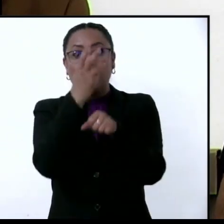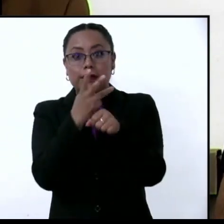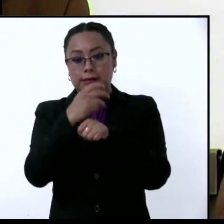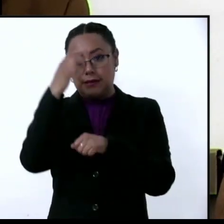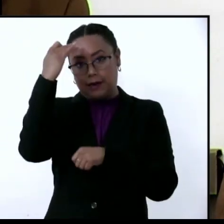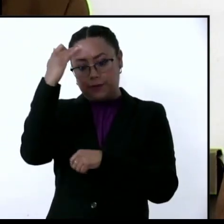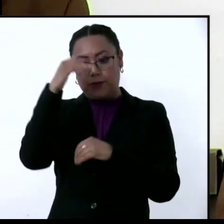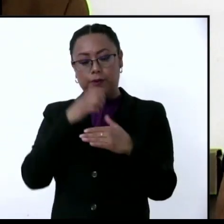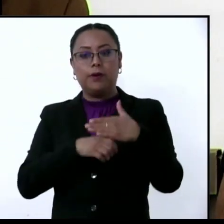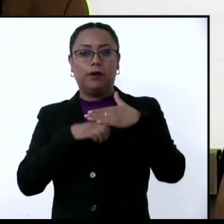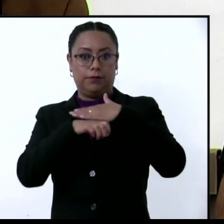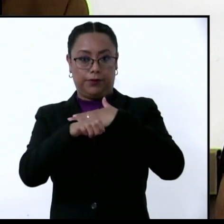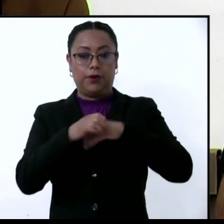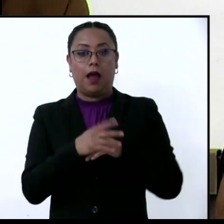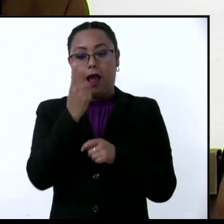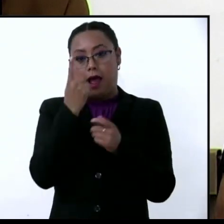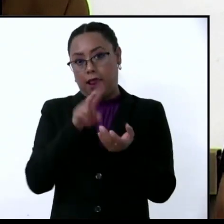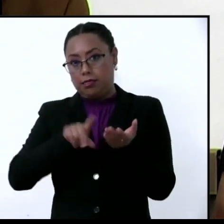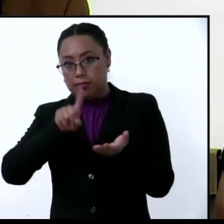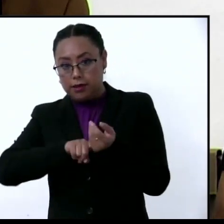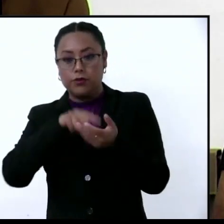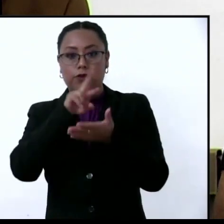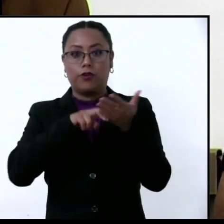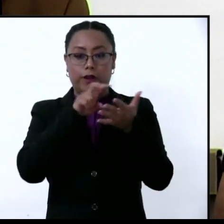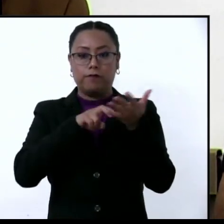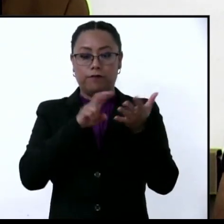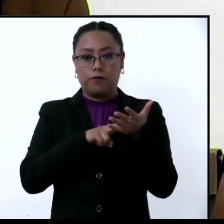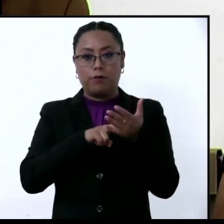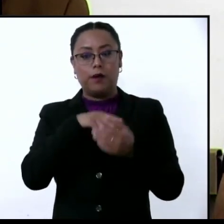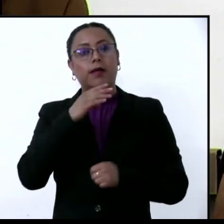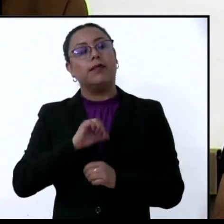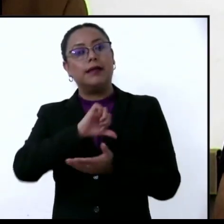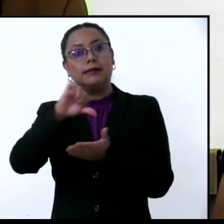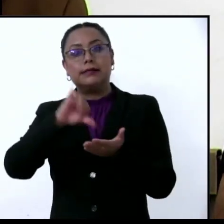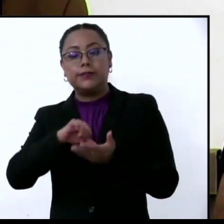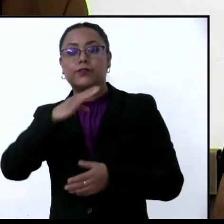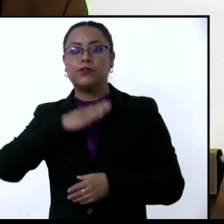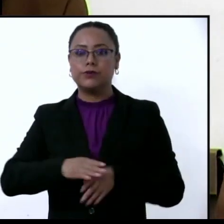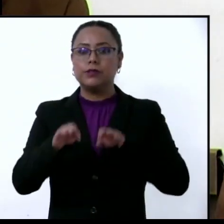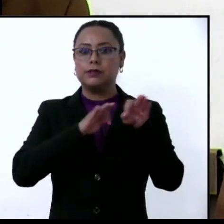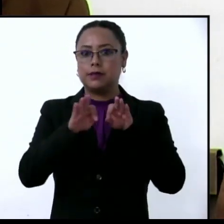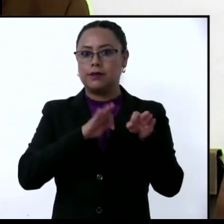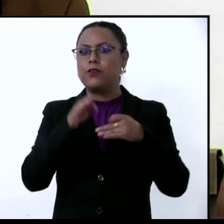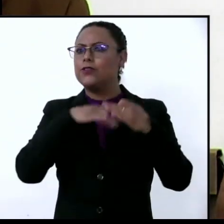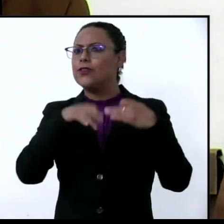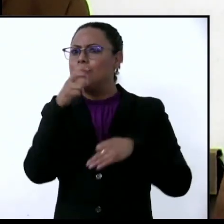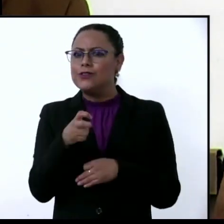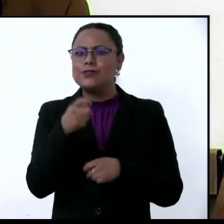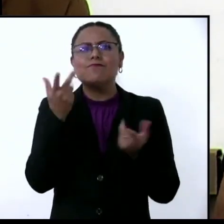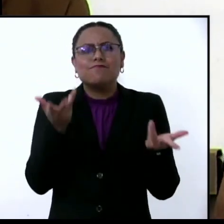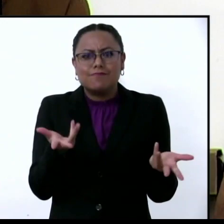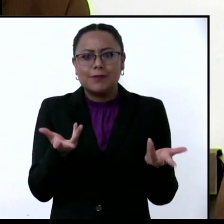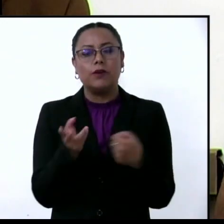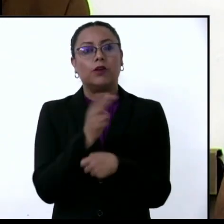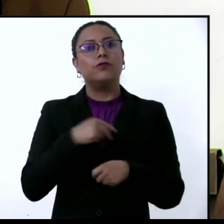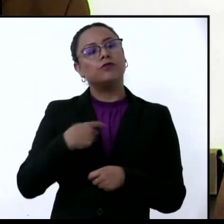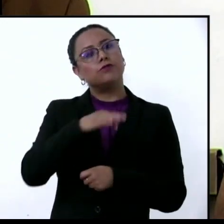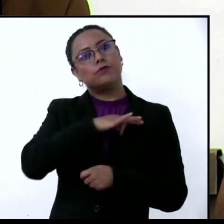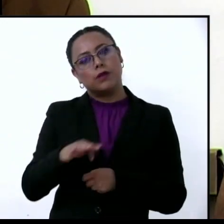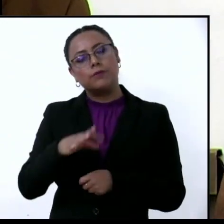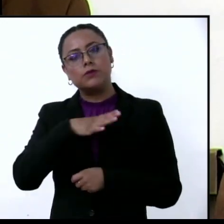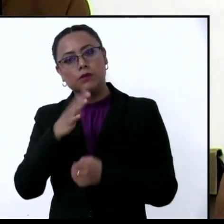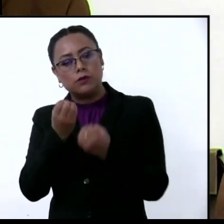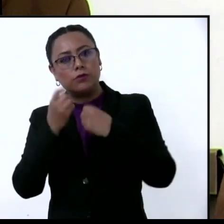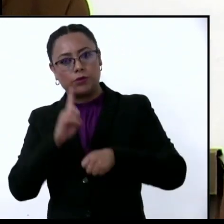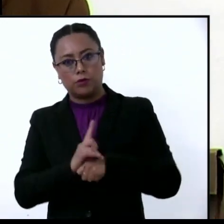de la reforma al sistema de justicia laboral y eso generó pues tener la posibilidad de contar en la Ciudad de